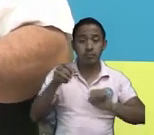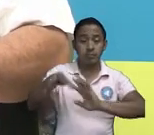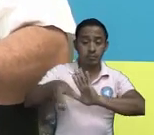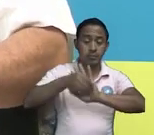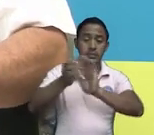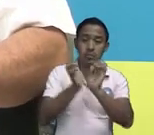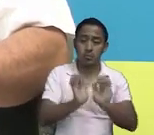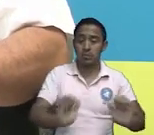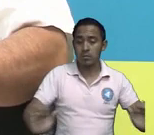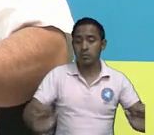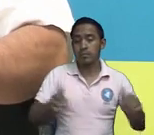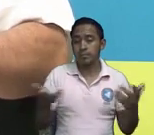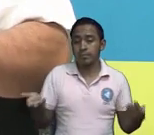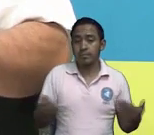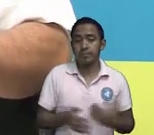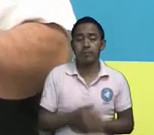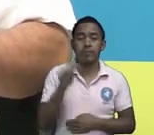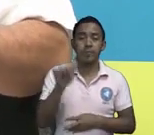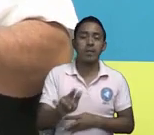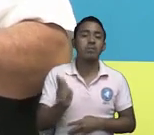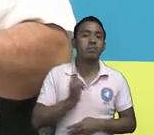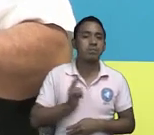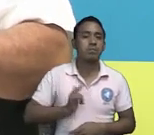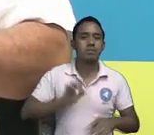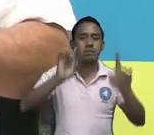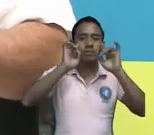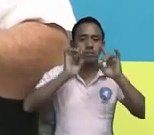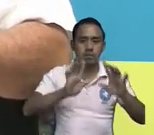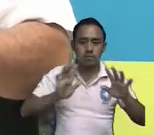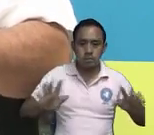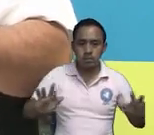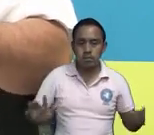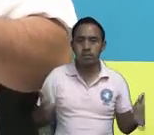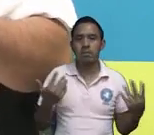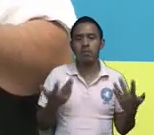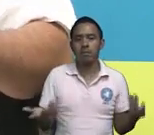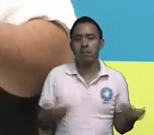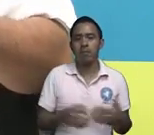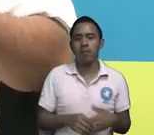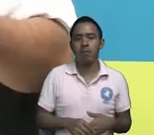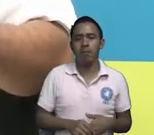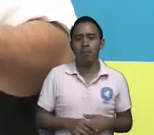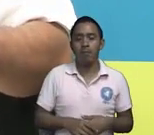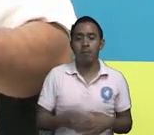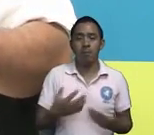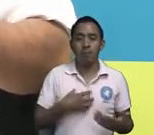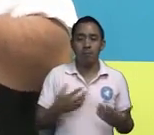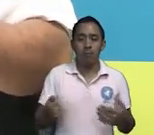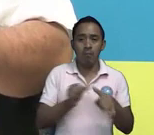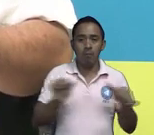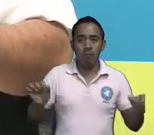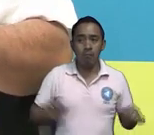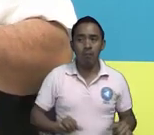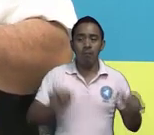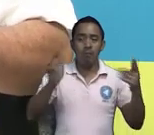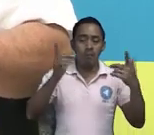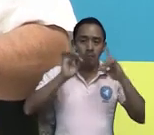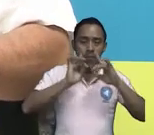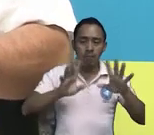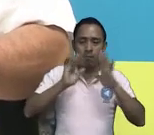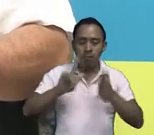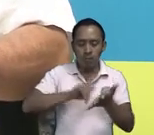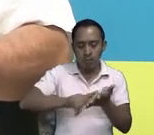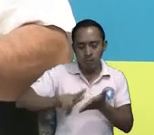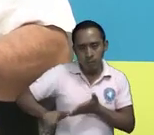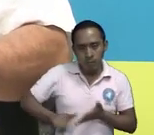niños. Entonces, en esto hay que tener cuidado. En que tenerle el aseo de nuestra mascota para que no transmita las enfermedades de nuestros